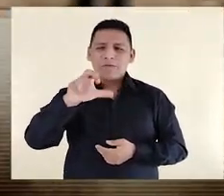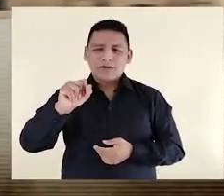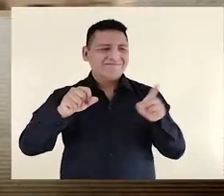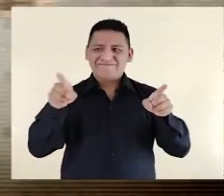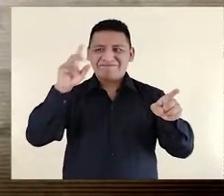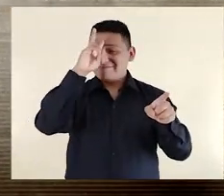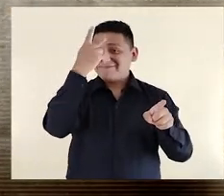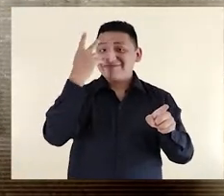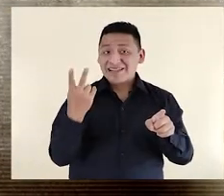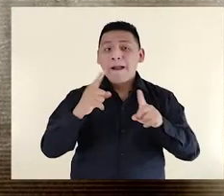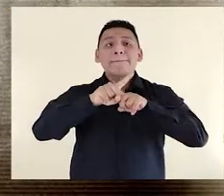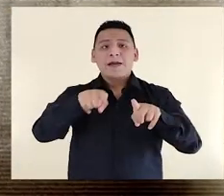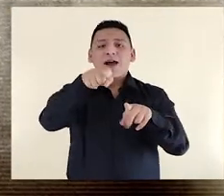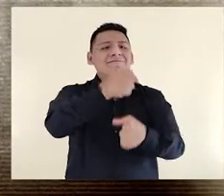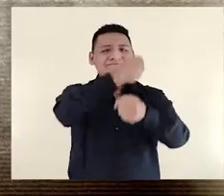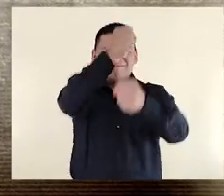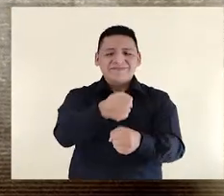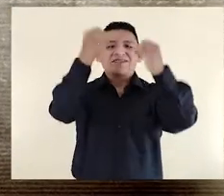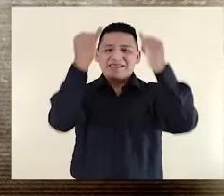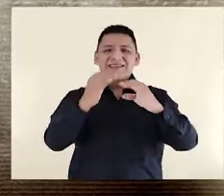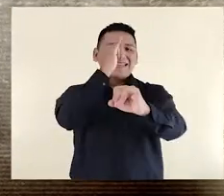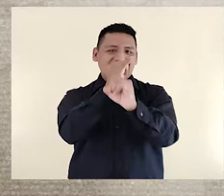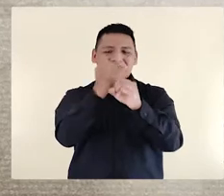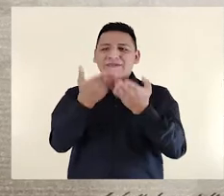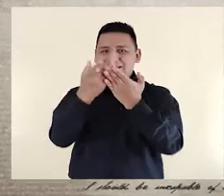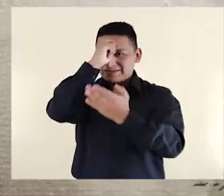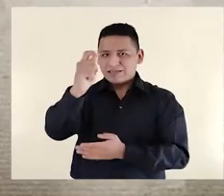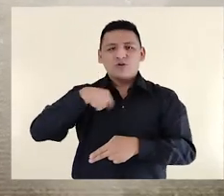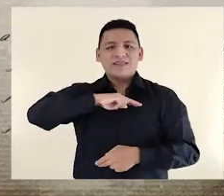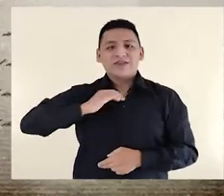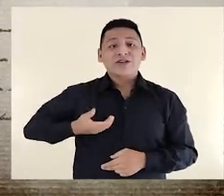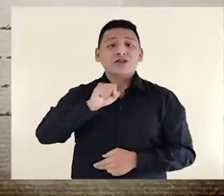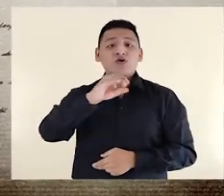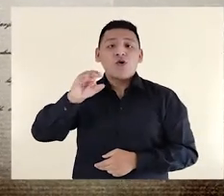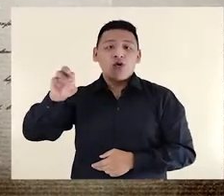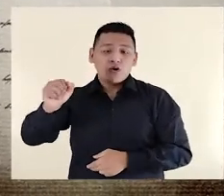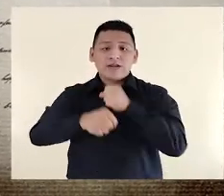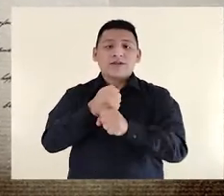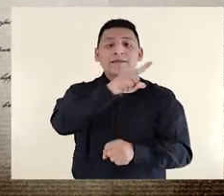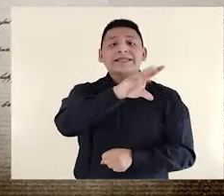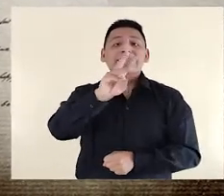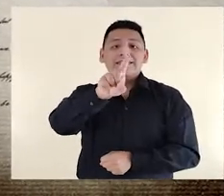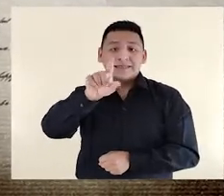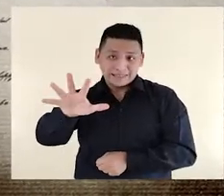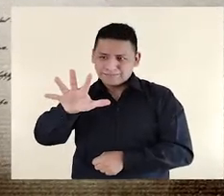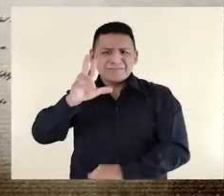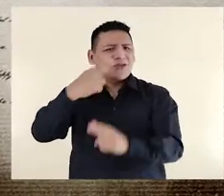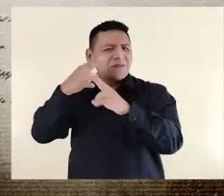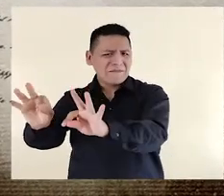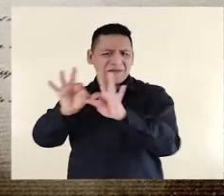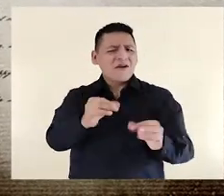Es fácil confundirlas, pero es ahí donde se estableció una ermita dedicada a Nuestra Señora del Socorro en